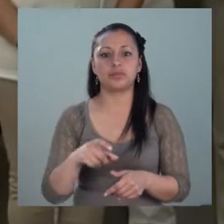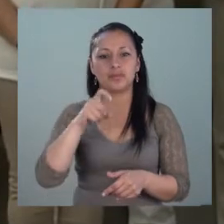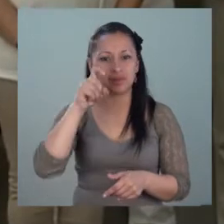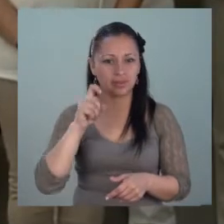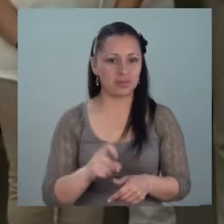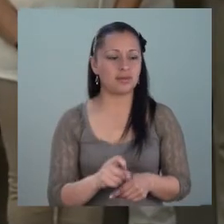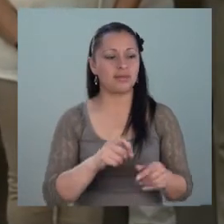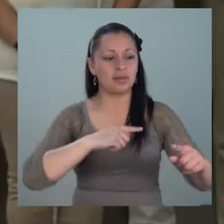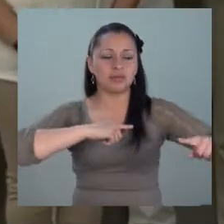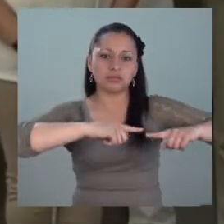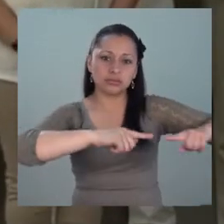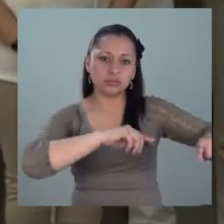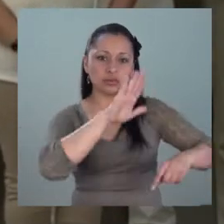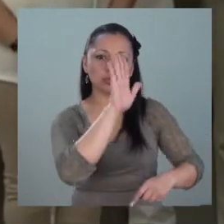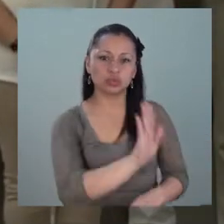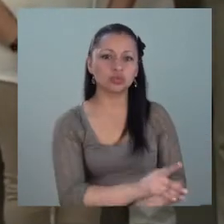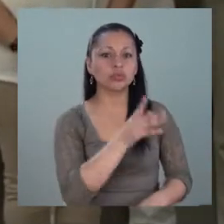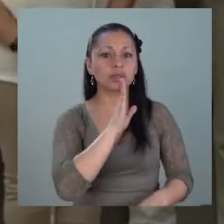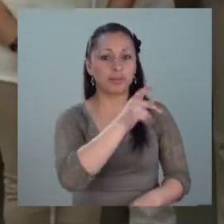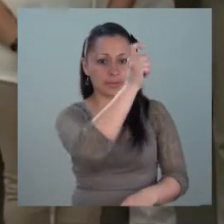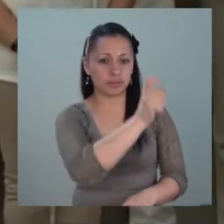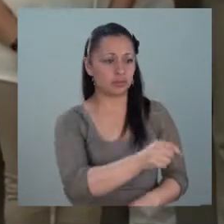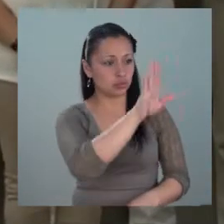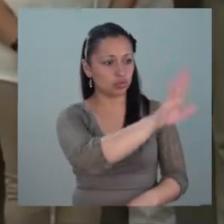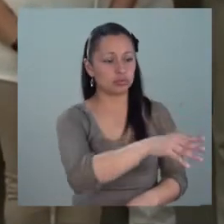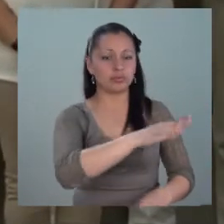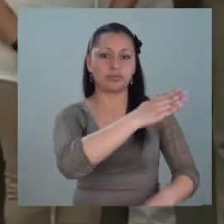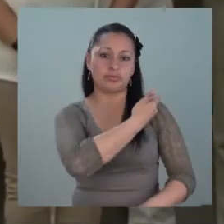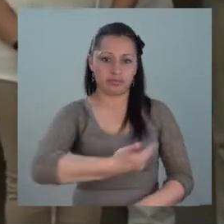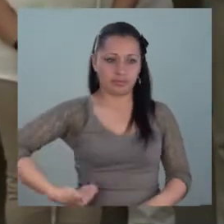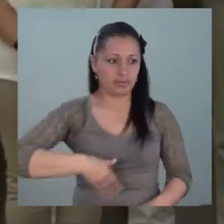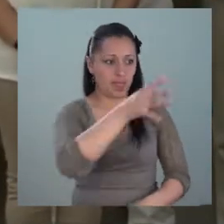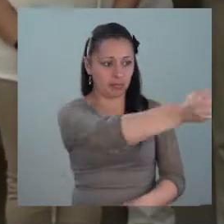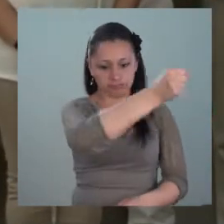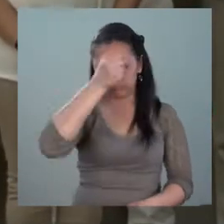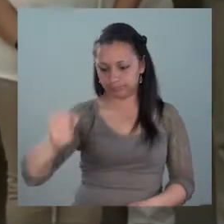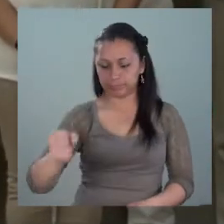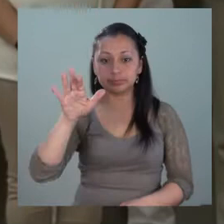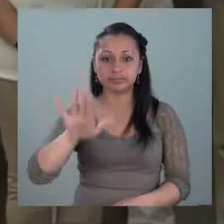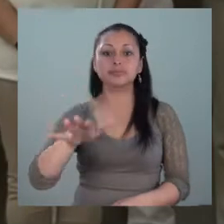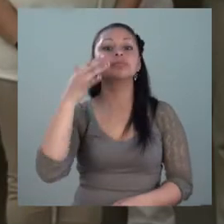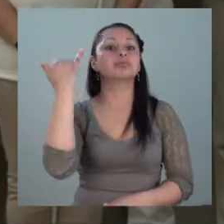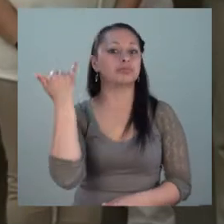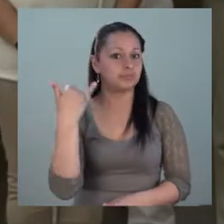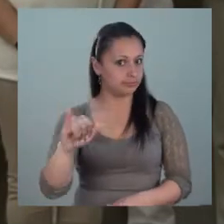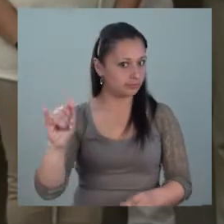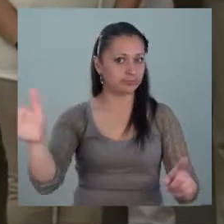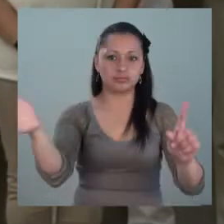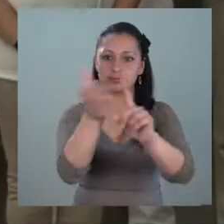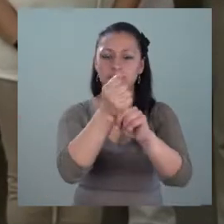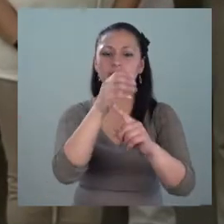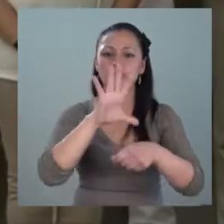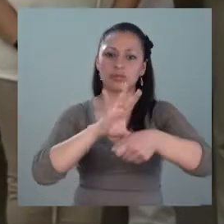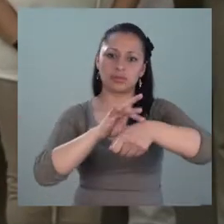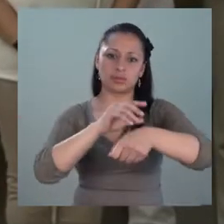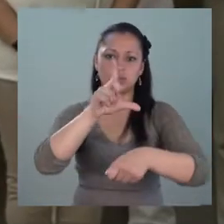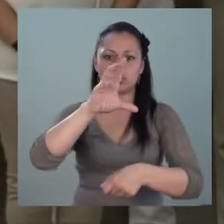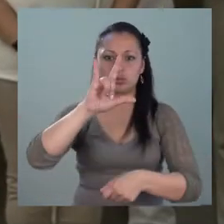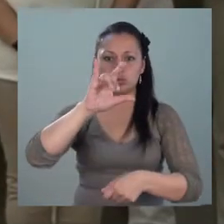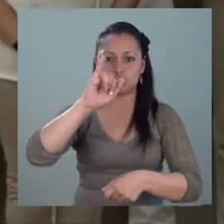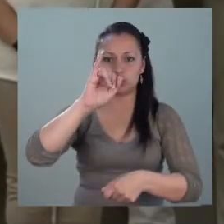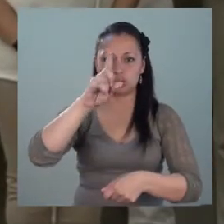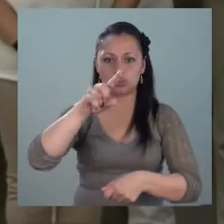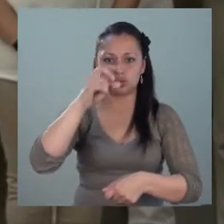que dependa directamente de la Presidencia de la República, y hemos encontrado en el doctor